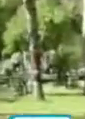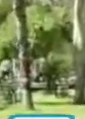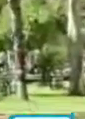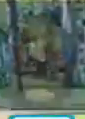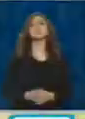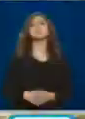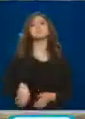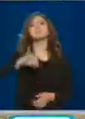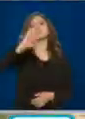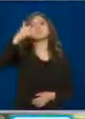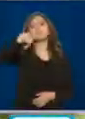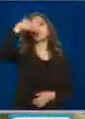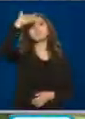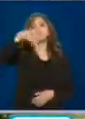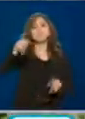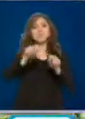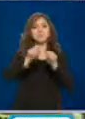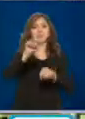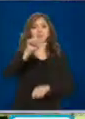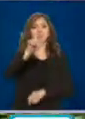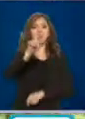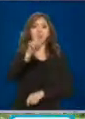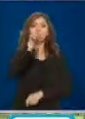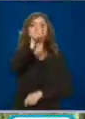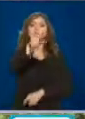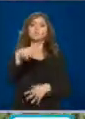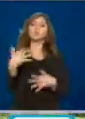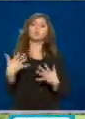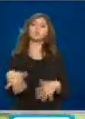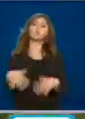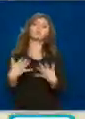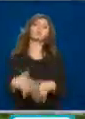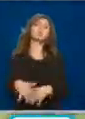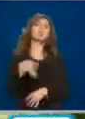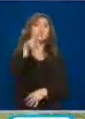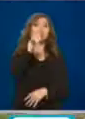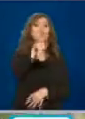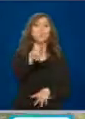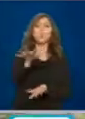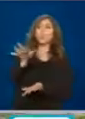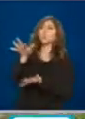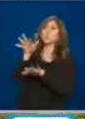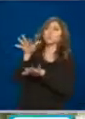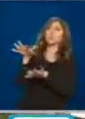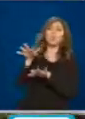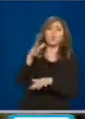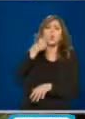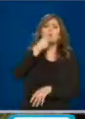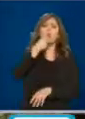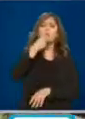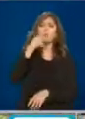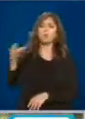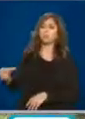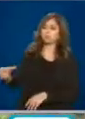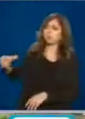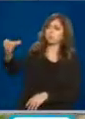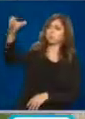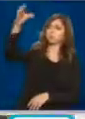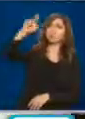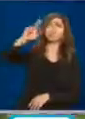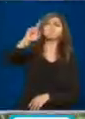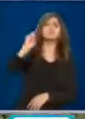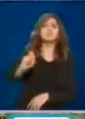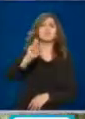Sí, ya sé, tío Alberto, que usted es muy culto y se muere de admiración por este gran hombre que está. Es un homenaje